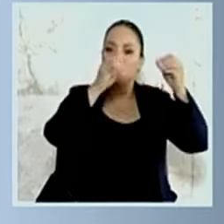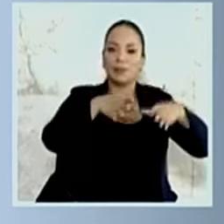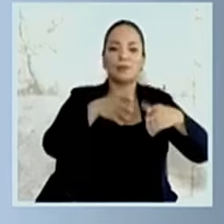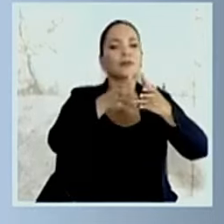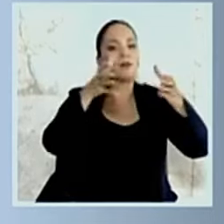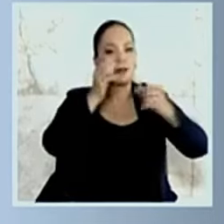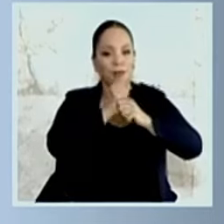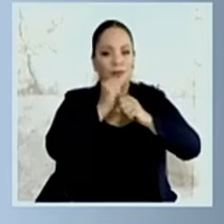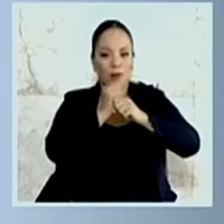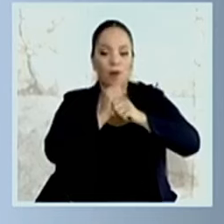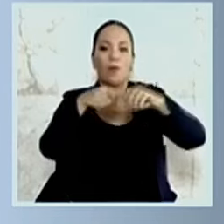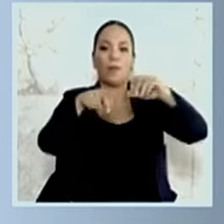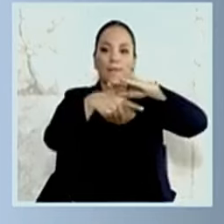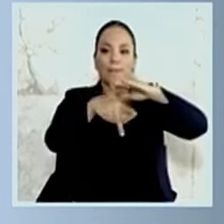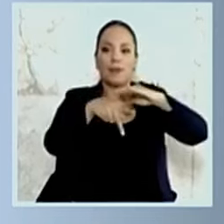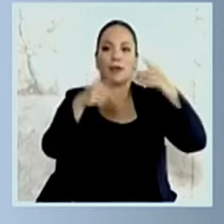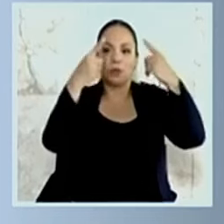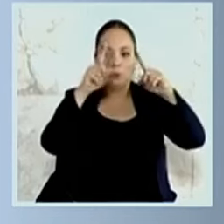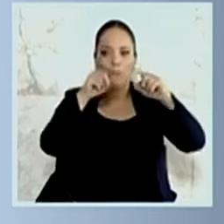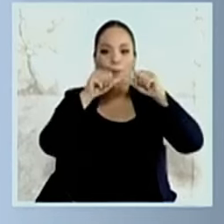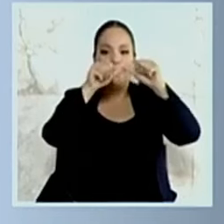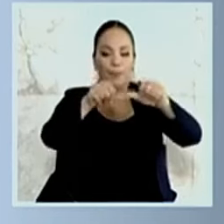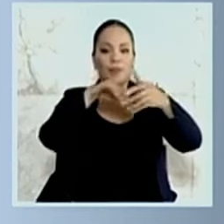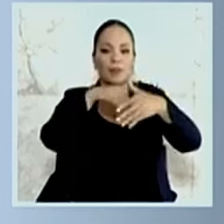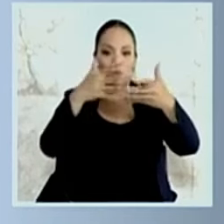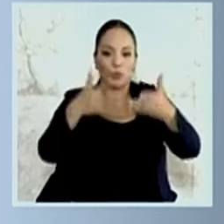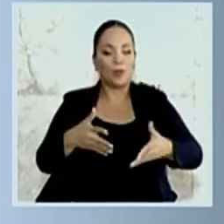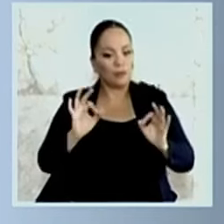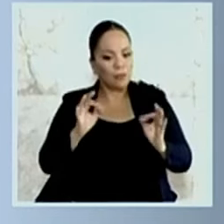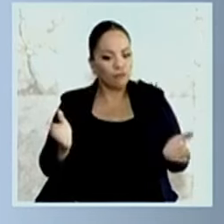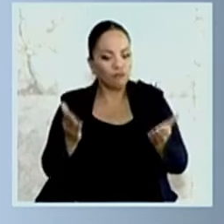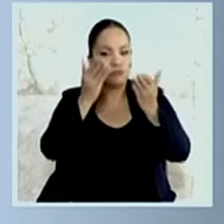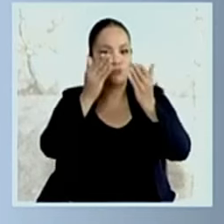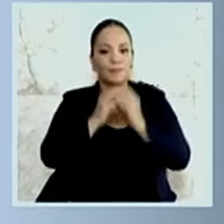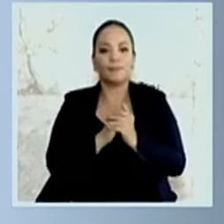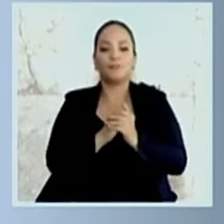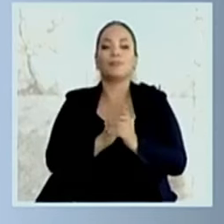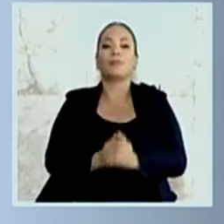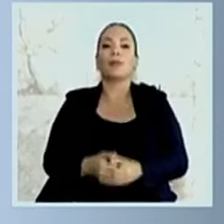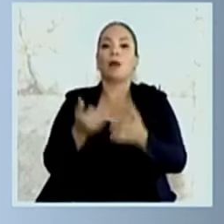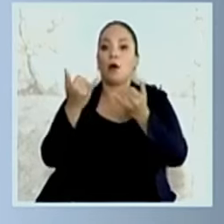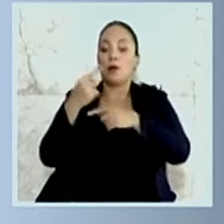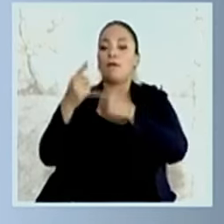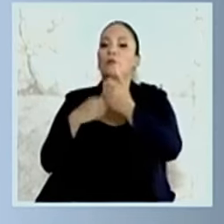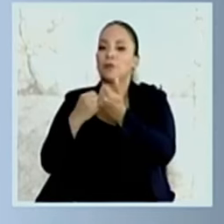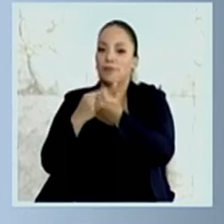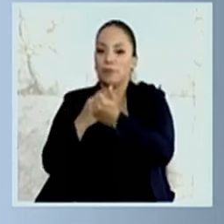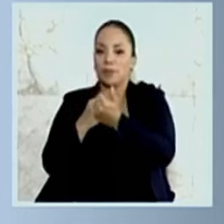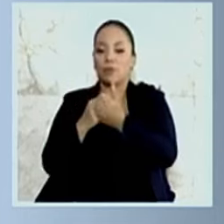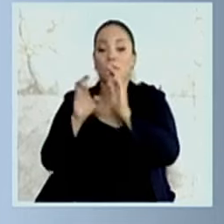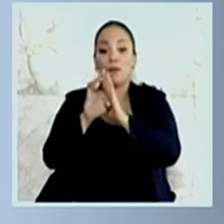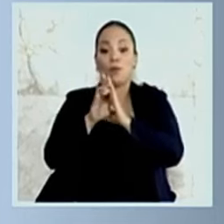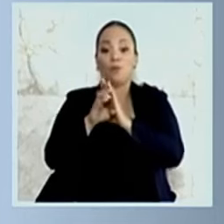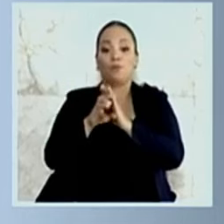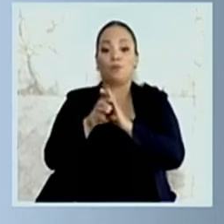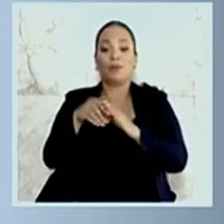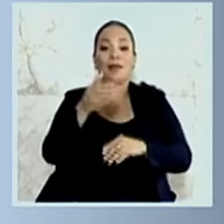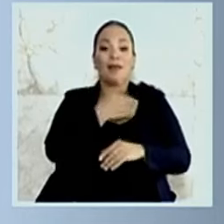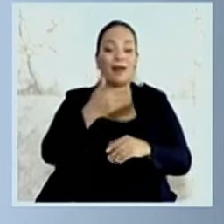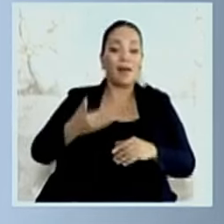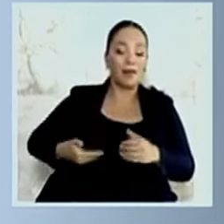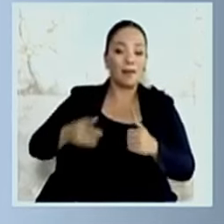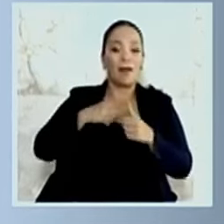con eso, porque la expectativa que teníamos es que estábamos por debajo, pero los docentes han hecho una gran labor en primaria